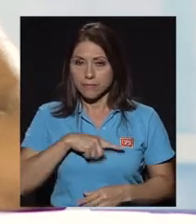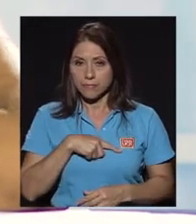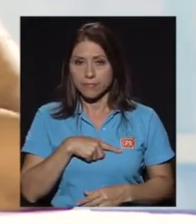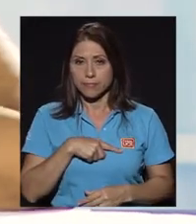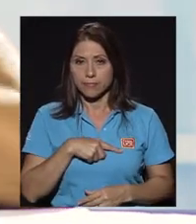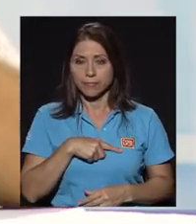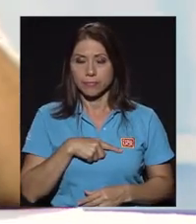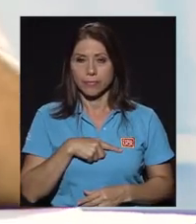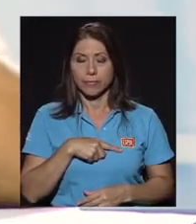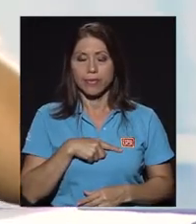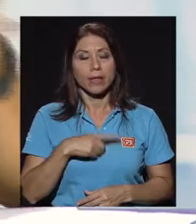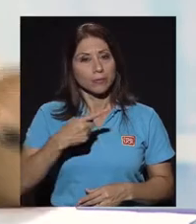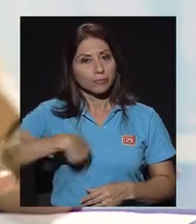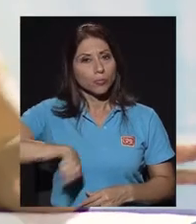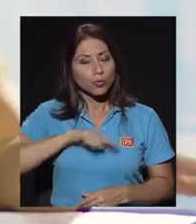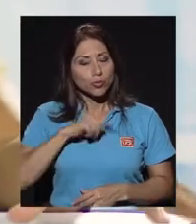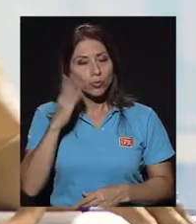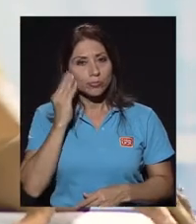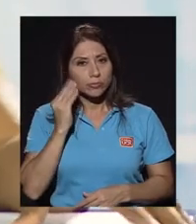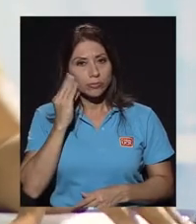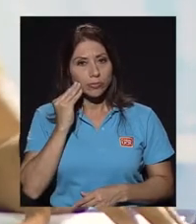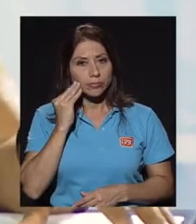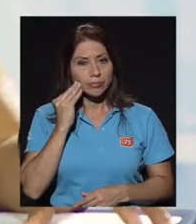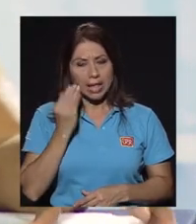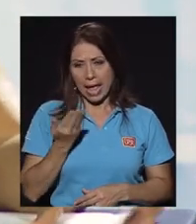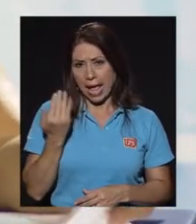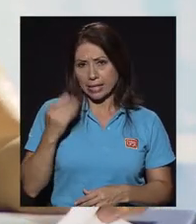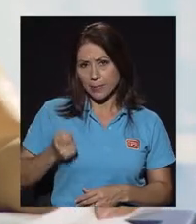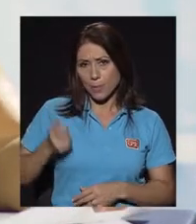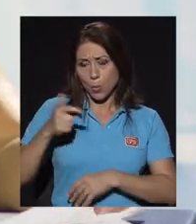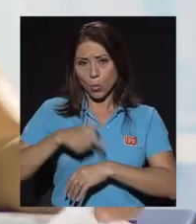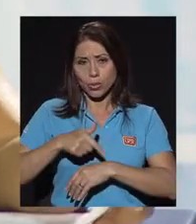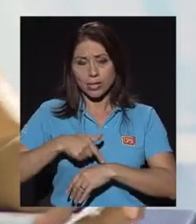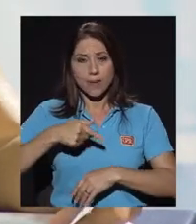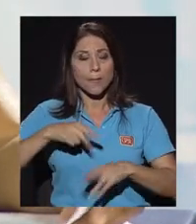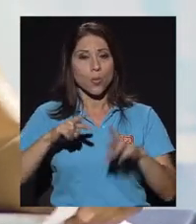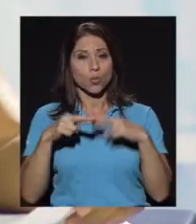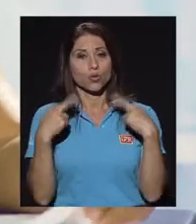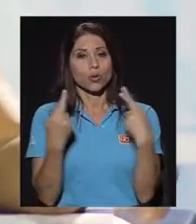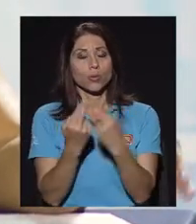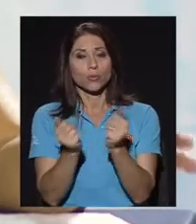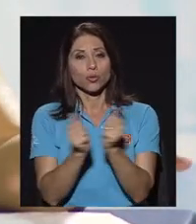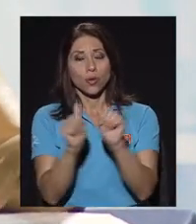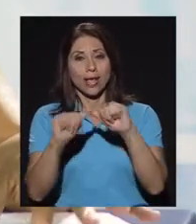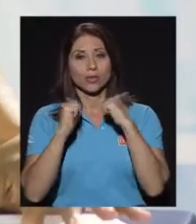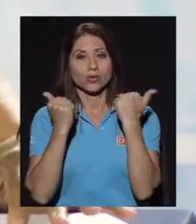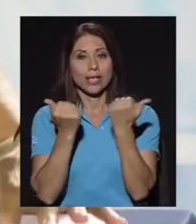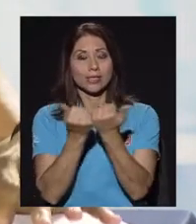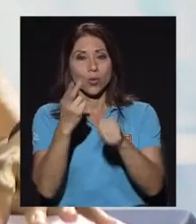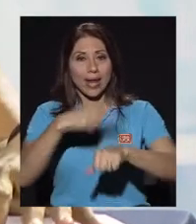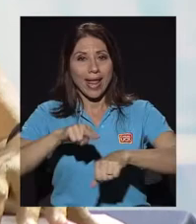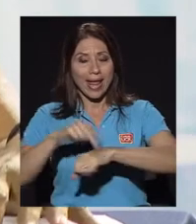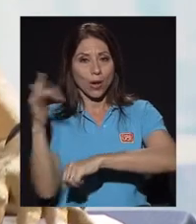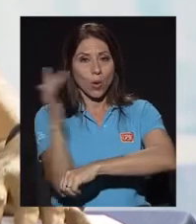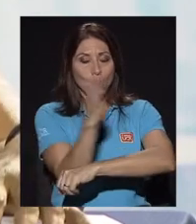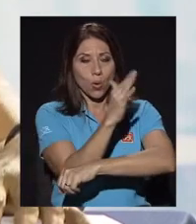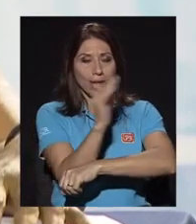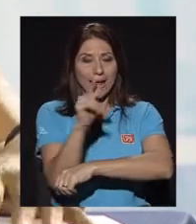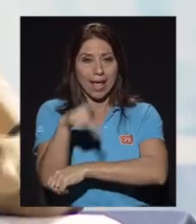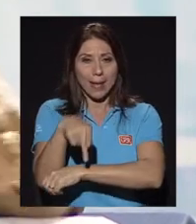nosotros en nuestro andar nos reunimos hace poco con la Asociación Ecológica de la